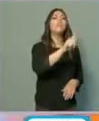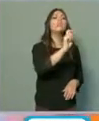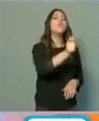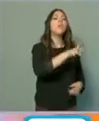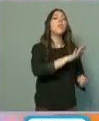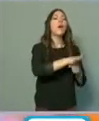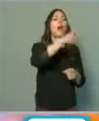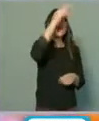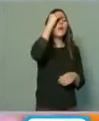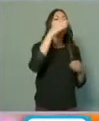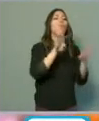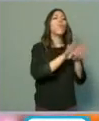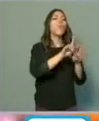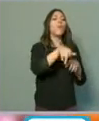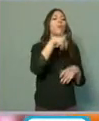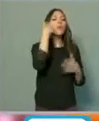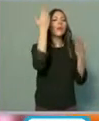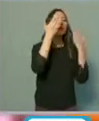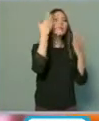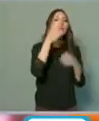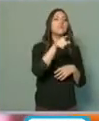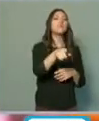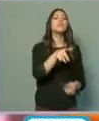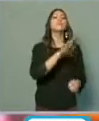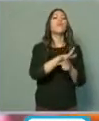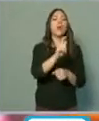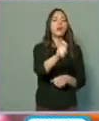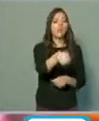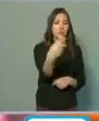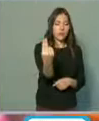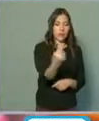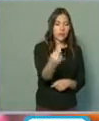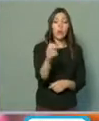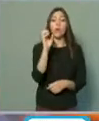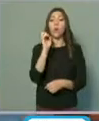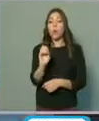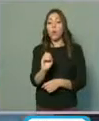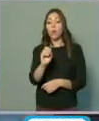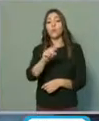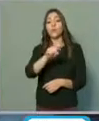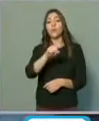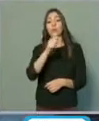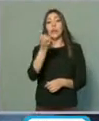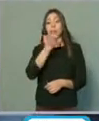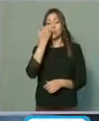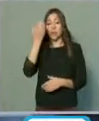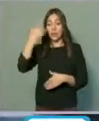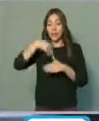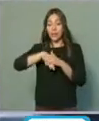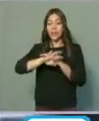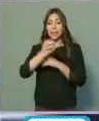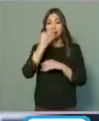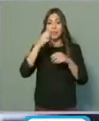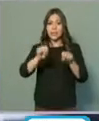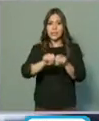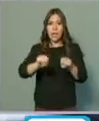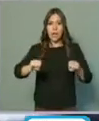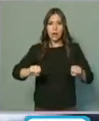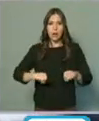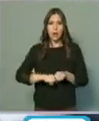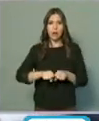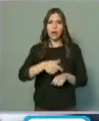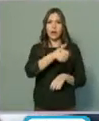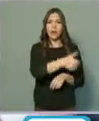queríamos. Okay. ¿Cómo te vas a desarrollar más? ¿Qué necesitan? Puso incluso dentro del salón de clases el que pudiéramos tener